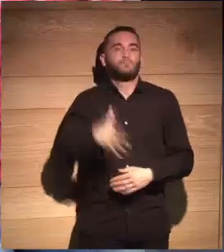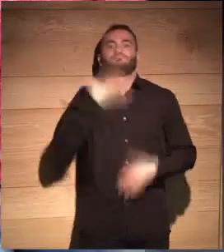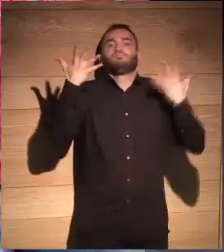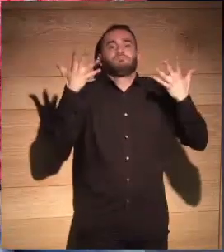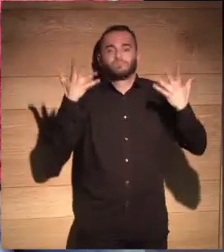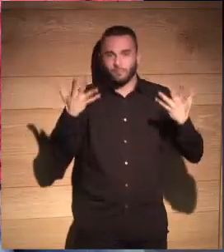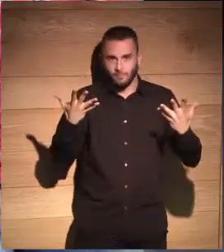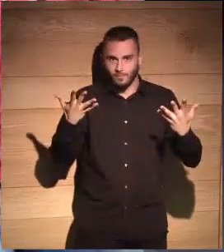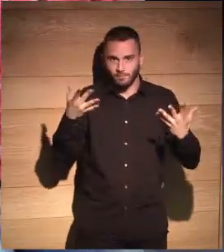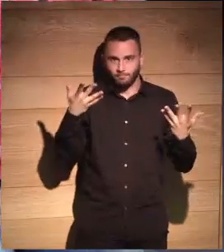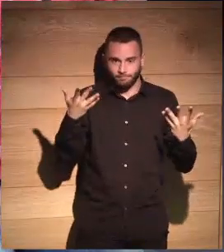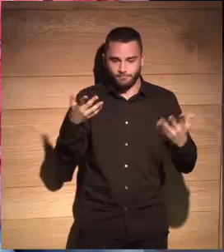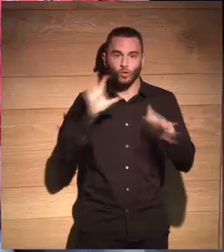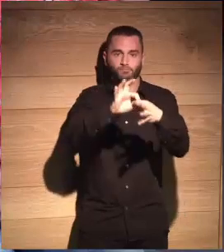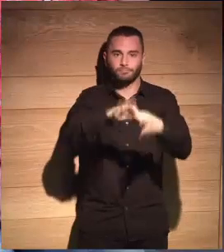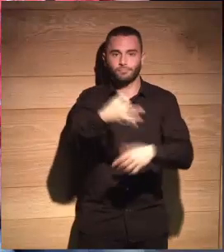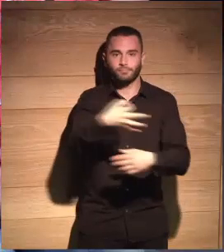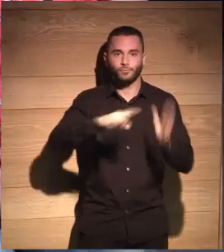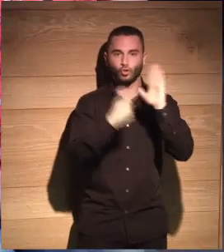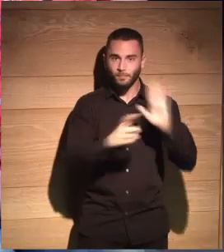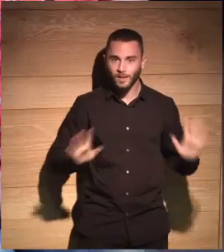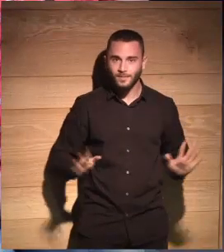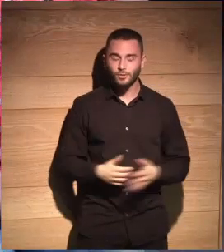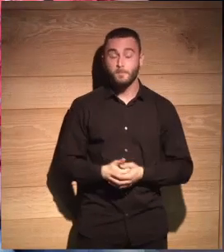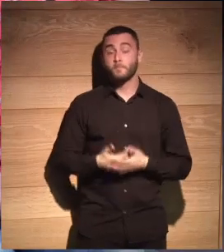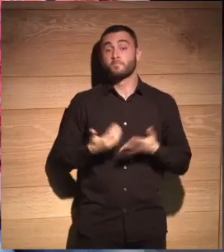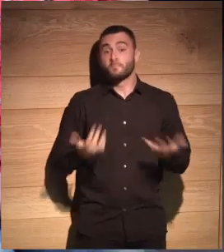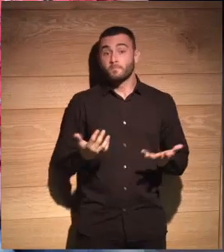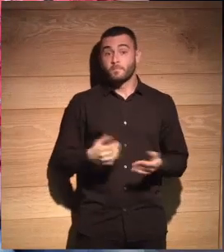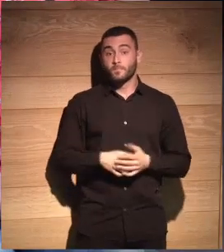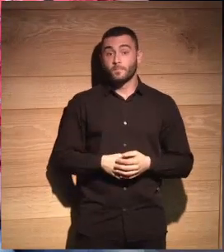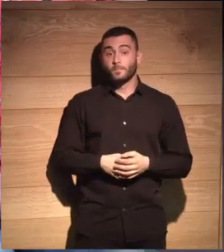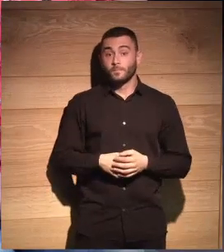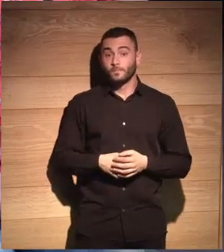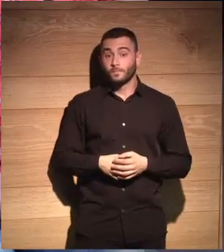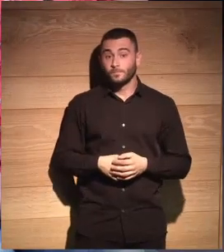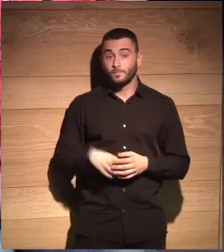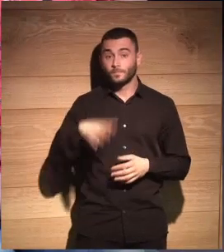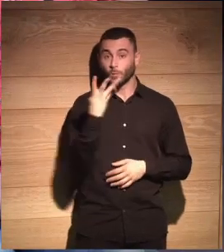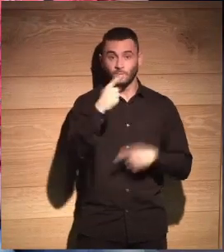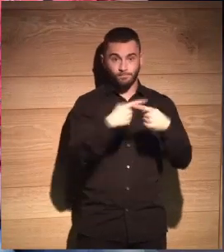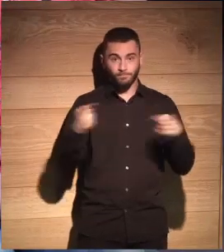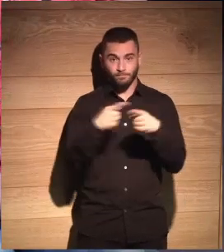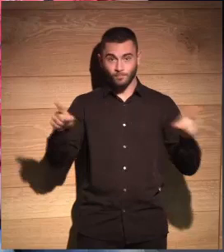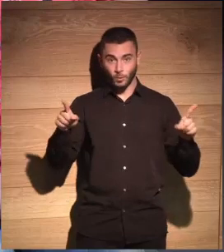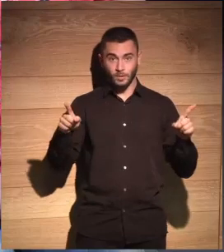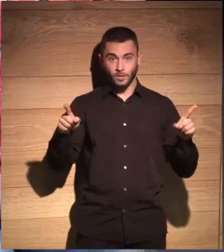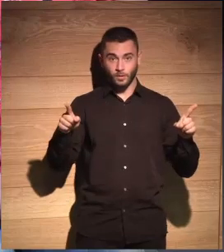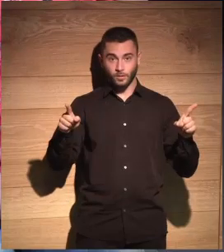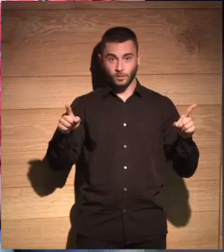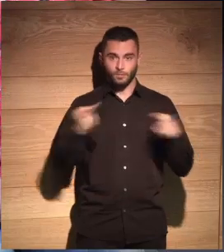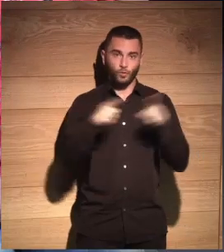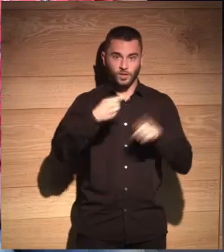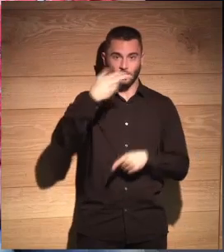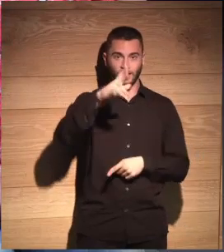viene de eso, pum, lo encaja todo. Y es que teníamos un cuarteto de músicos y dijimos, joder, es que sean los músicos de Bremen. No